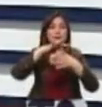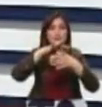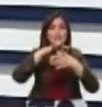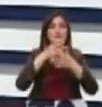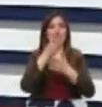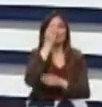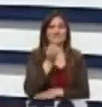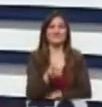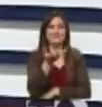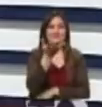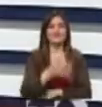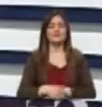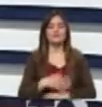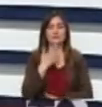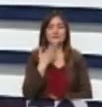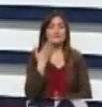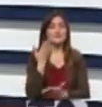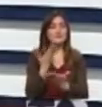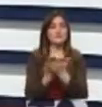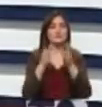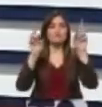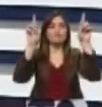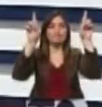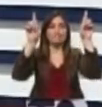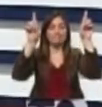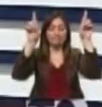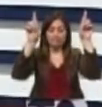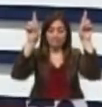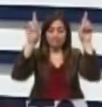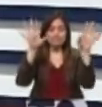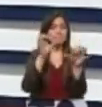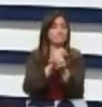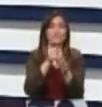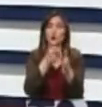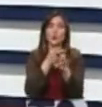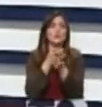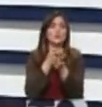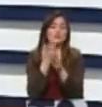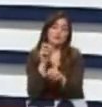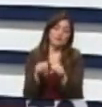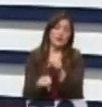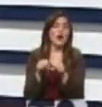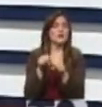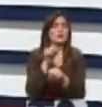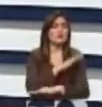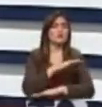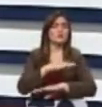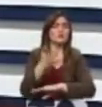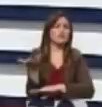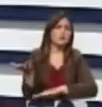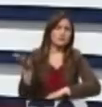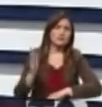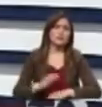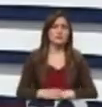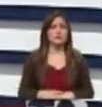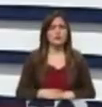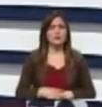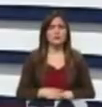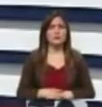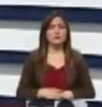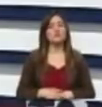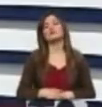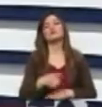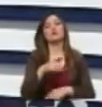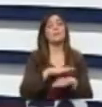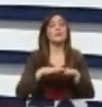Volvemos al estudio. Buenos días. Gracias, Joana. Ojalá realmente se tomen medidas urgentes porque el daño es para los estudiantes. Como decía Joana, prácticamente son los chicos